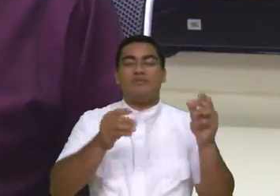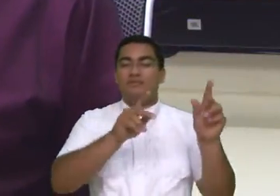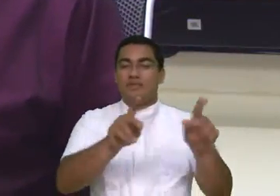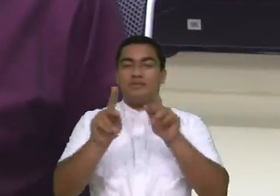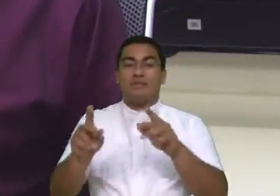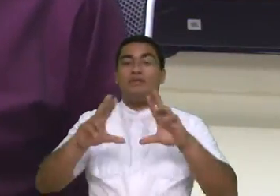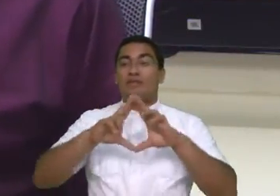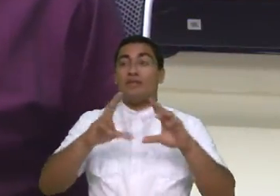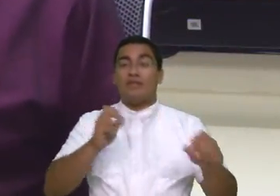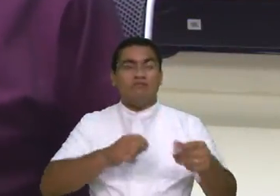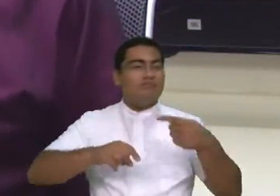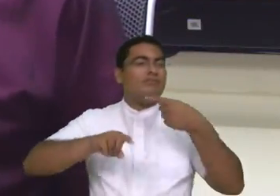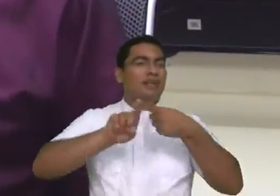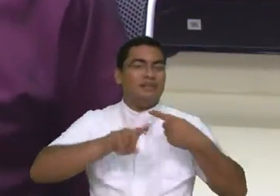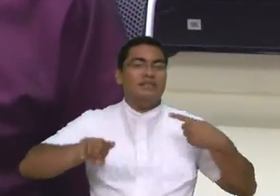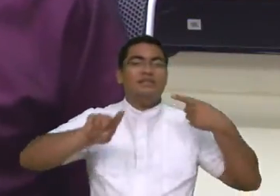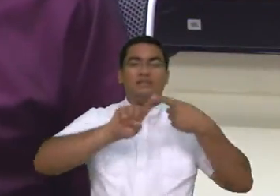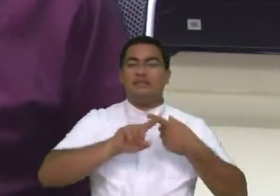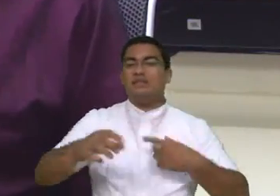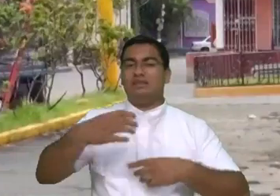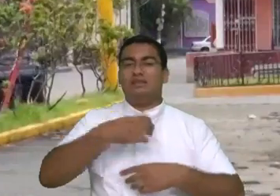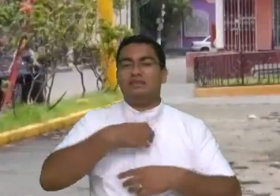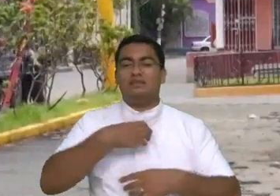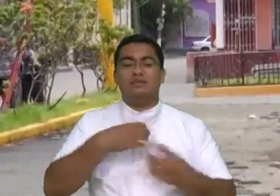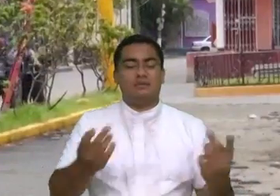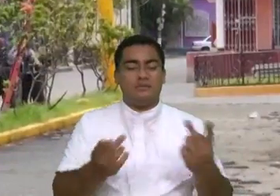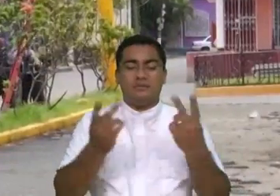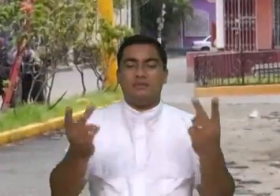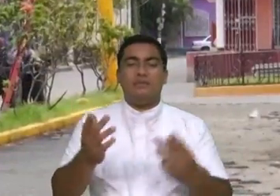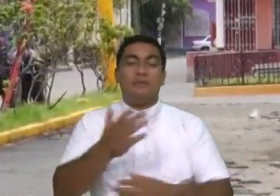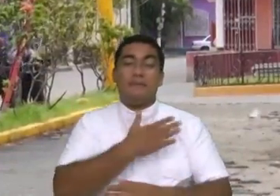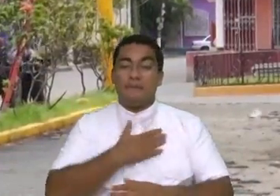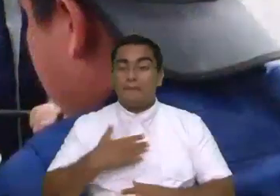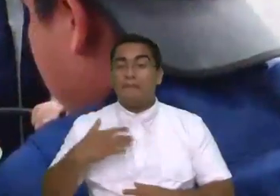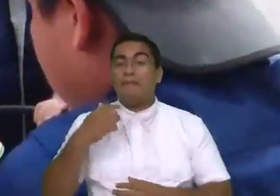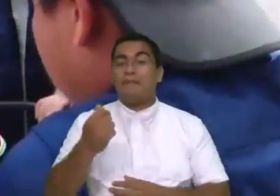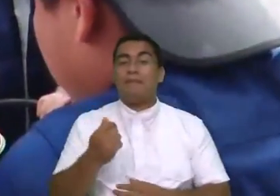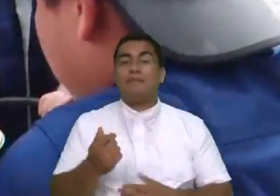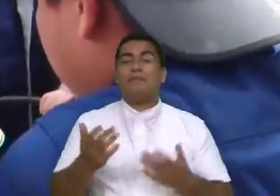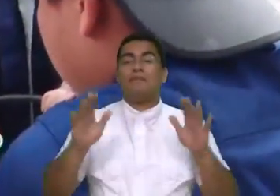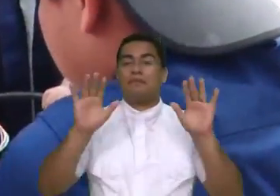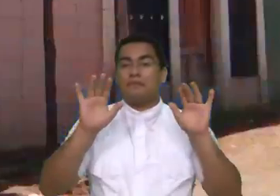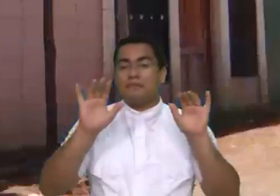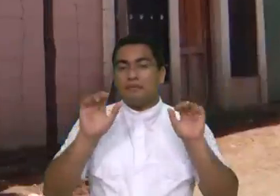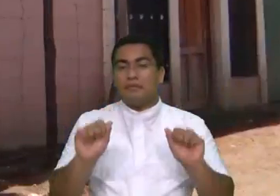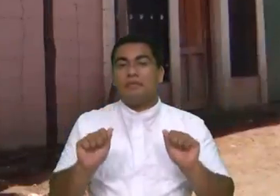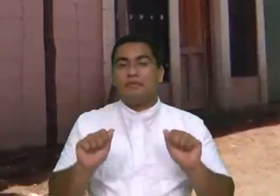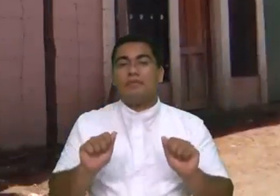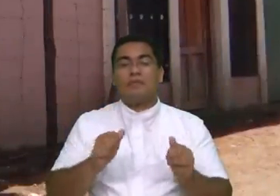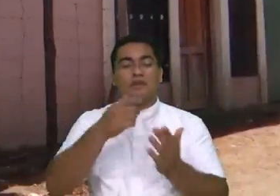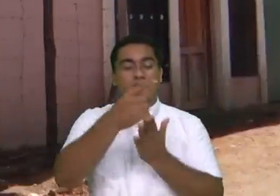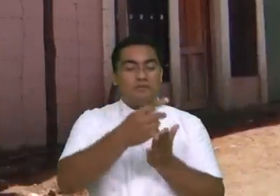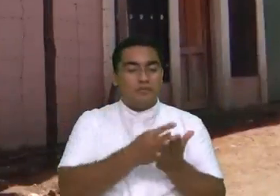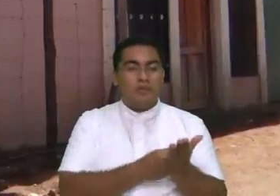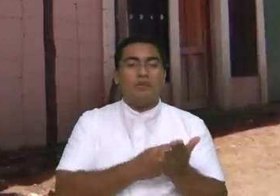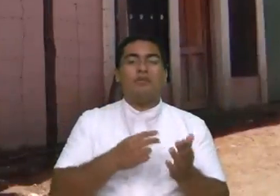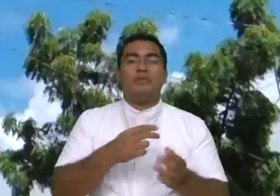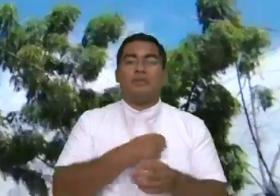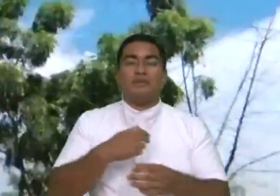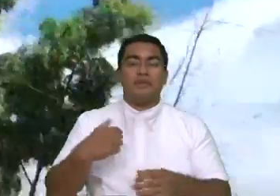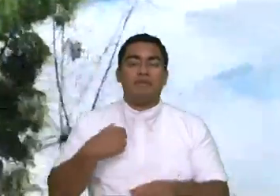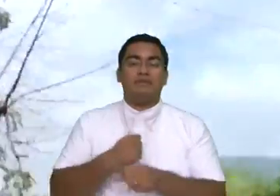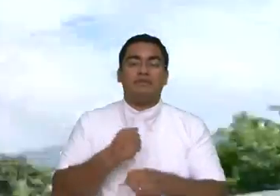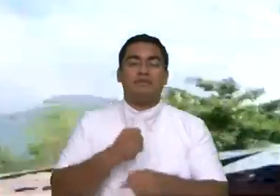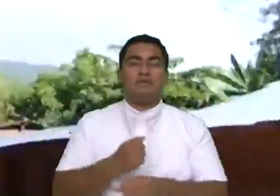están mejorando su calidad de vida. Entonces, llevamos más de 90 proyectos ejecutados en lo que va del